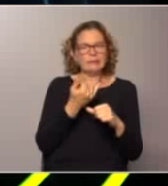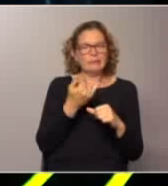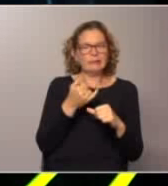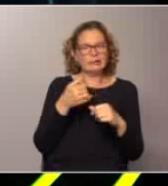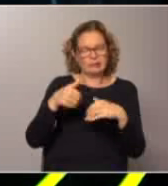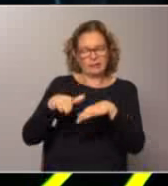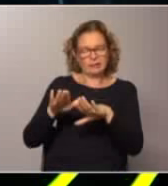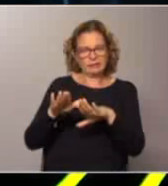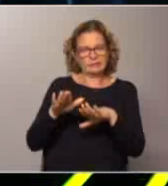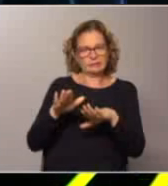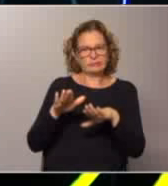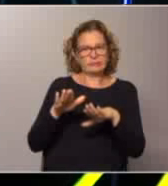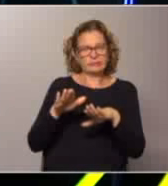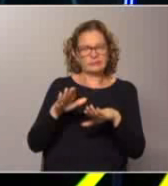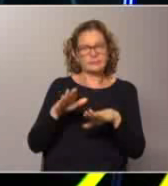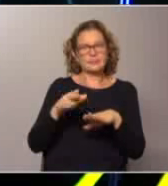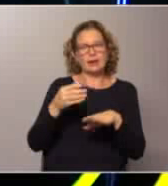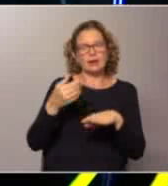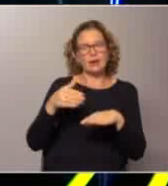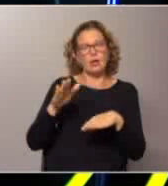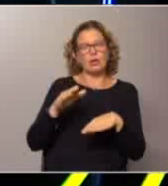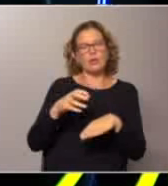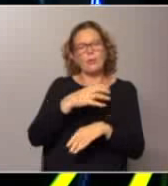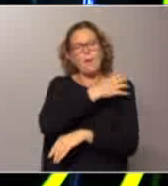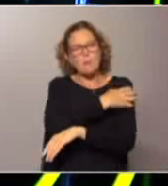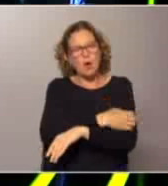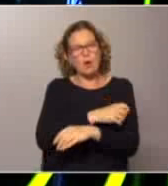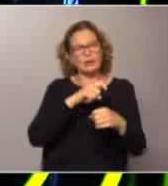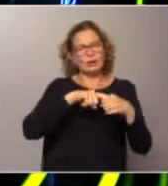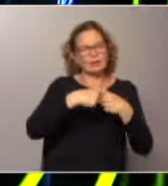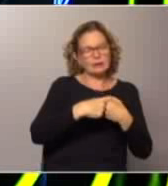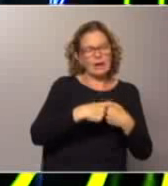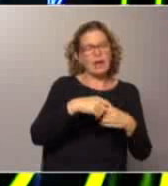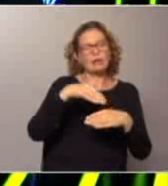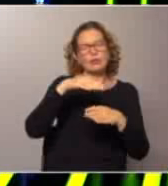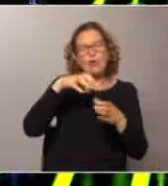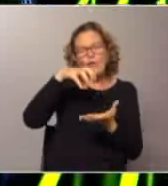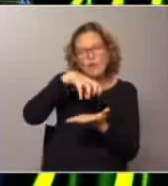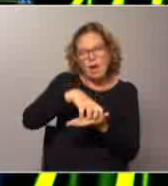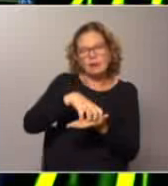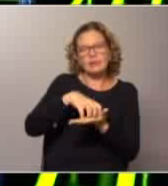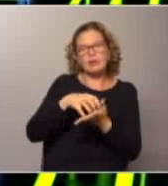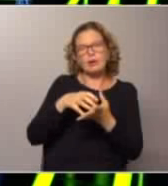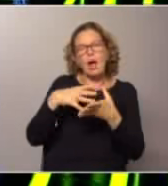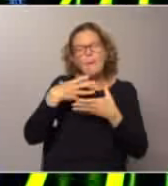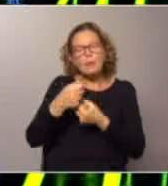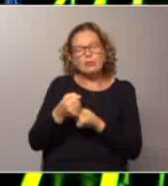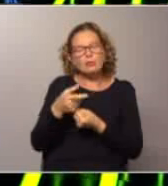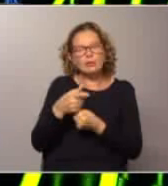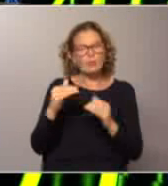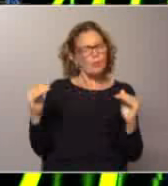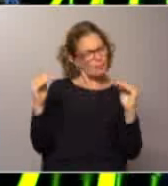dejar de lado las clases más populares o los sindicatos son las bases o la militancia más de base puede tener cierto